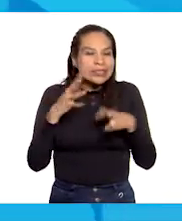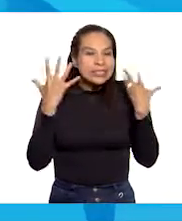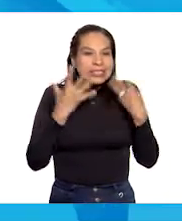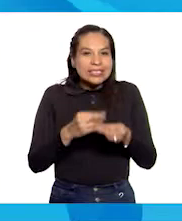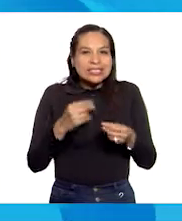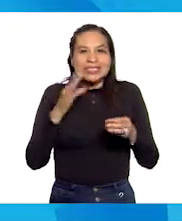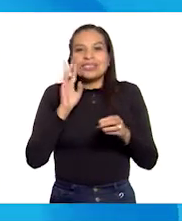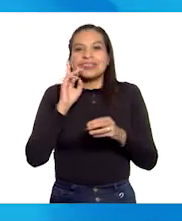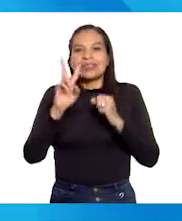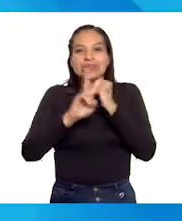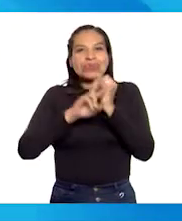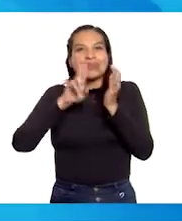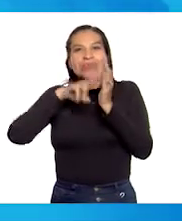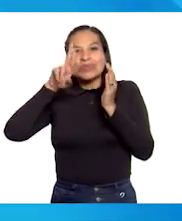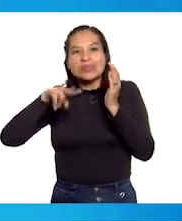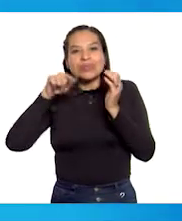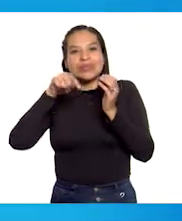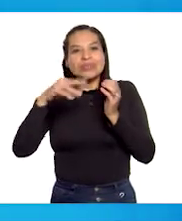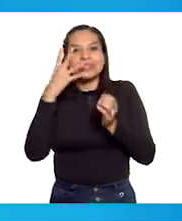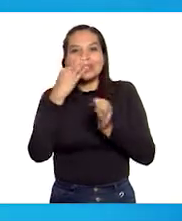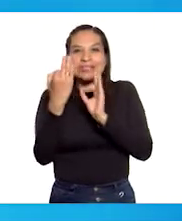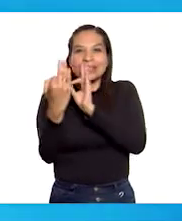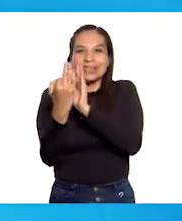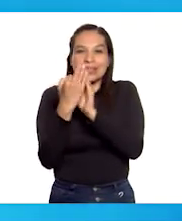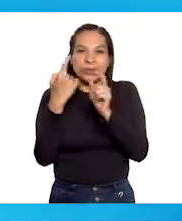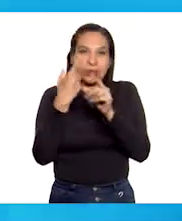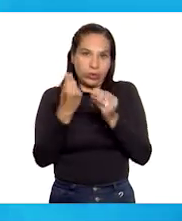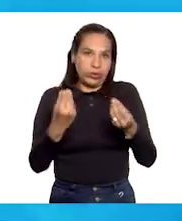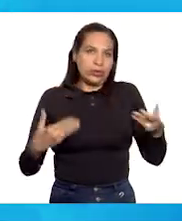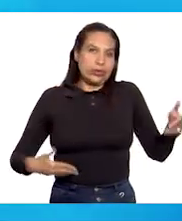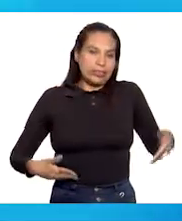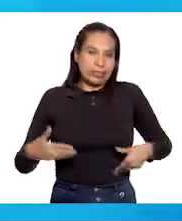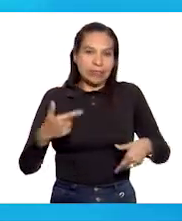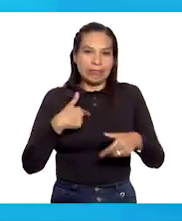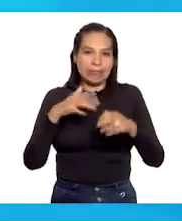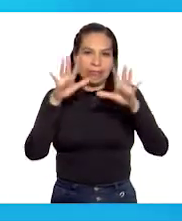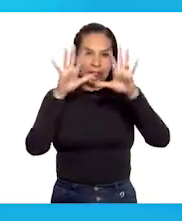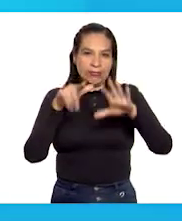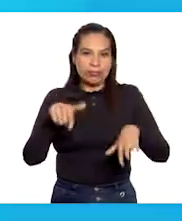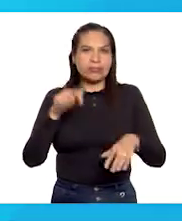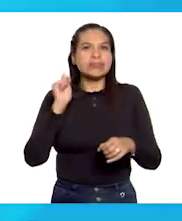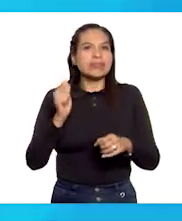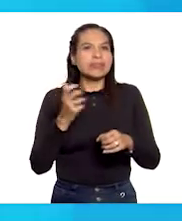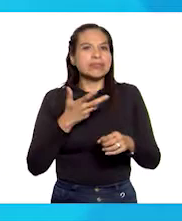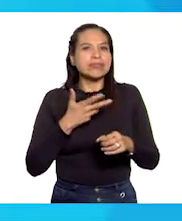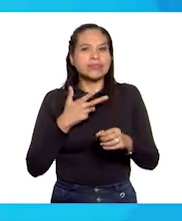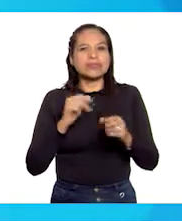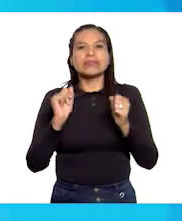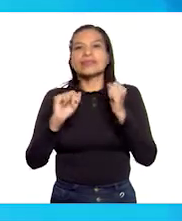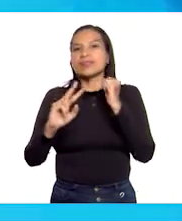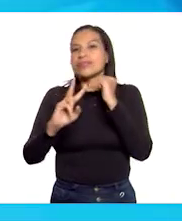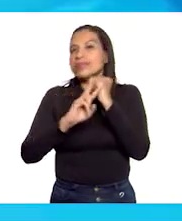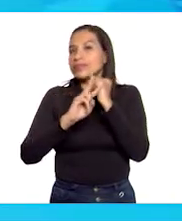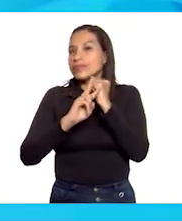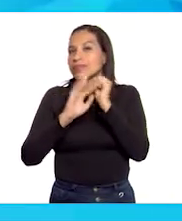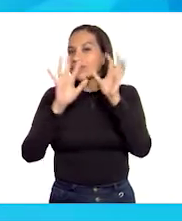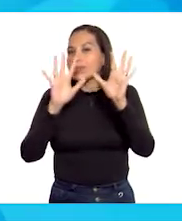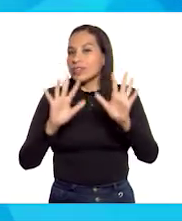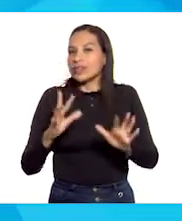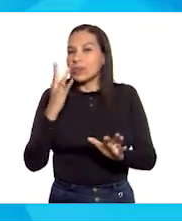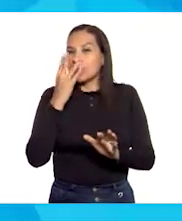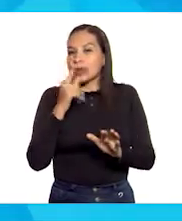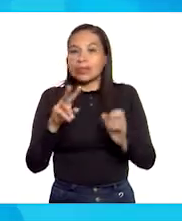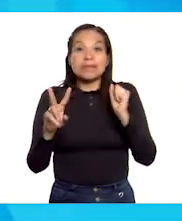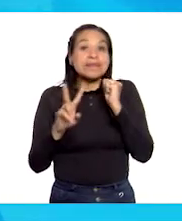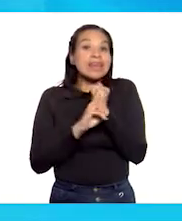de cerca. ¡Wow! Muchos teatros tienen telones, pero este palacio tiene un vitral. Exactamente,